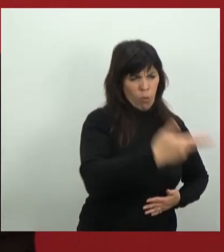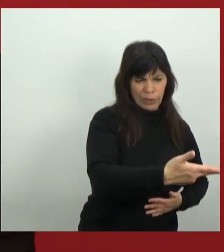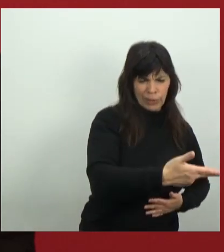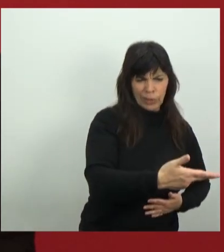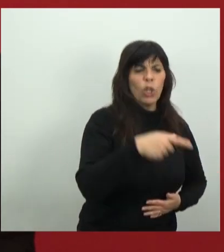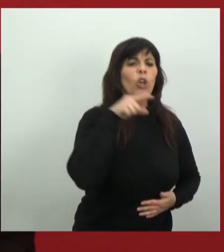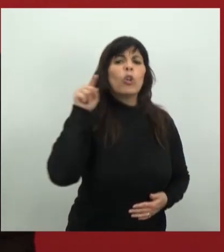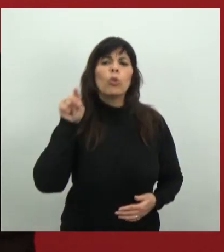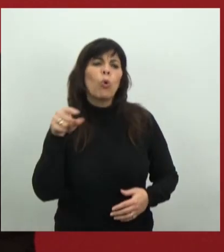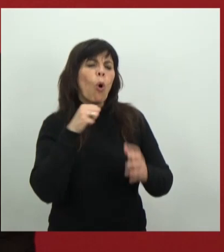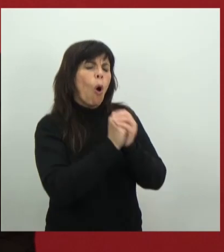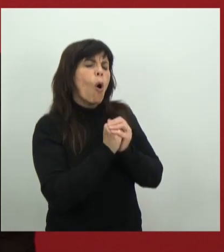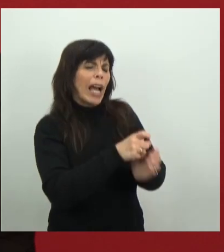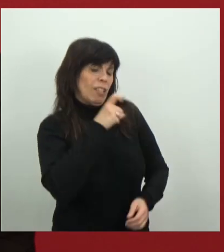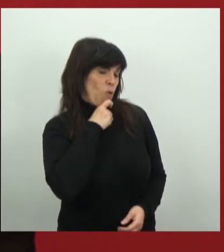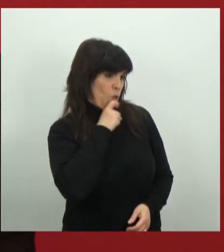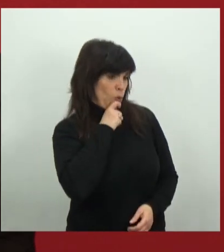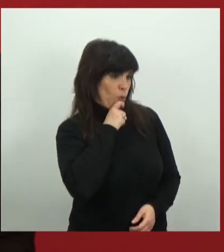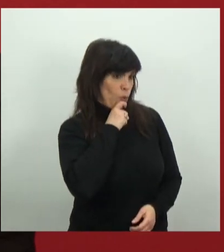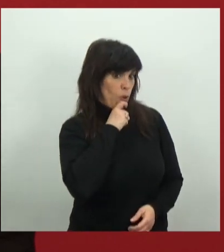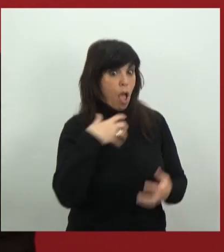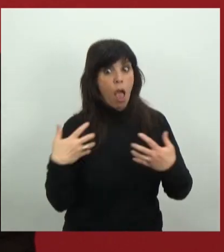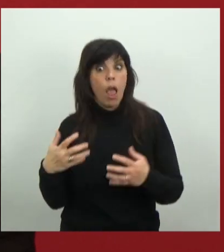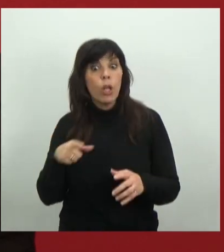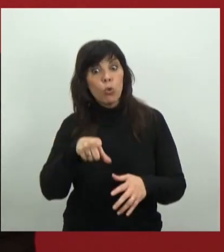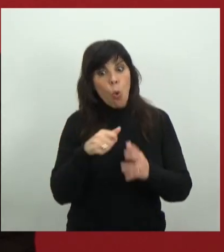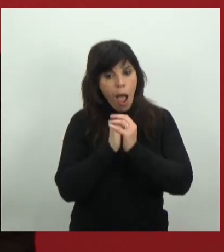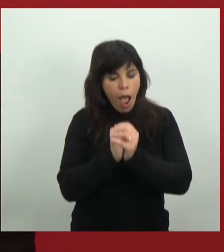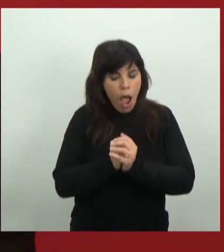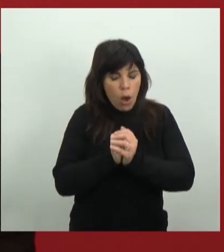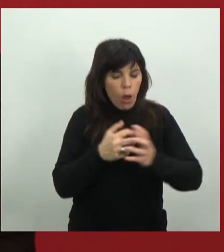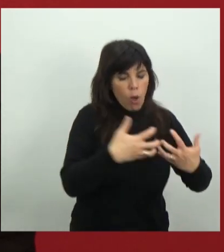guerra en la oración, atando al hombre fuerte.